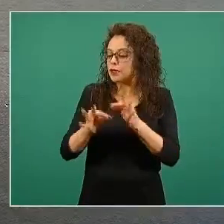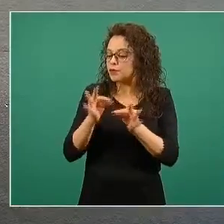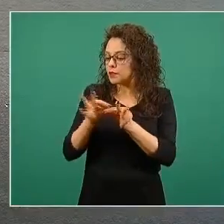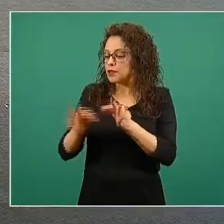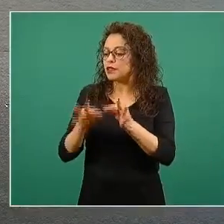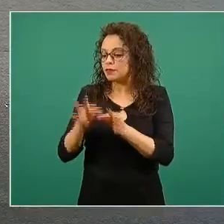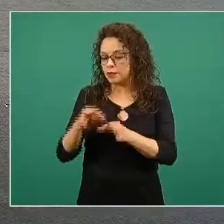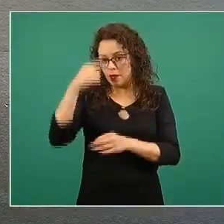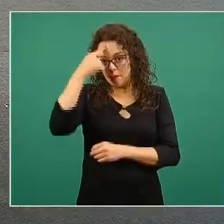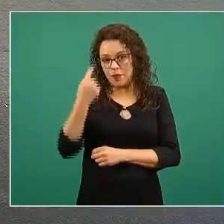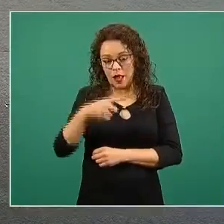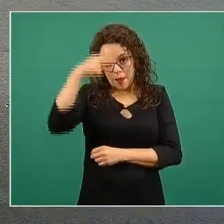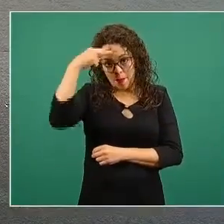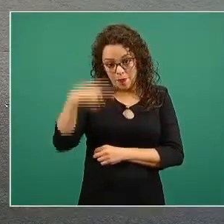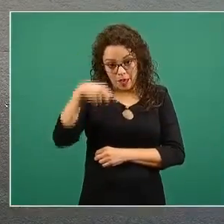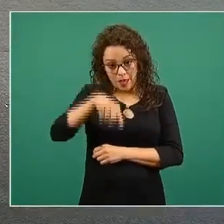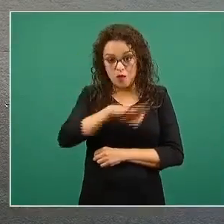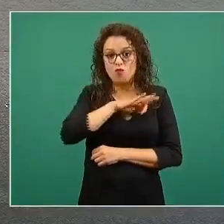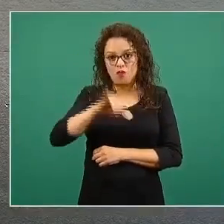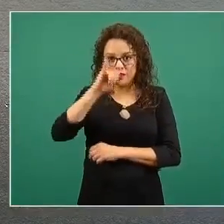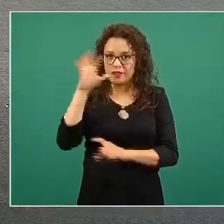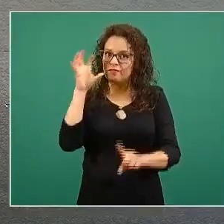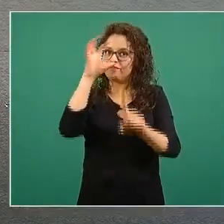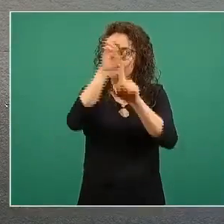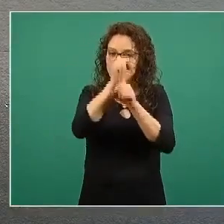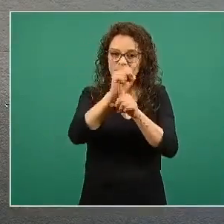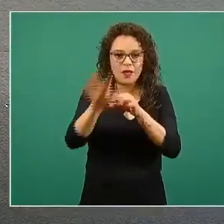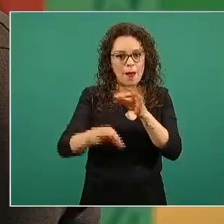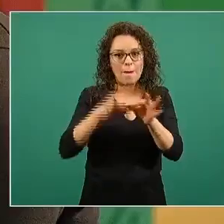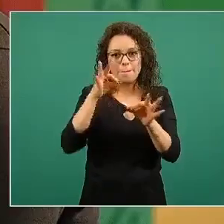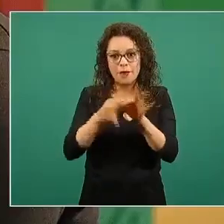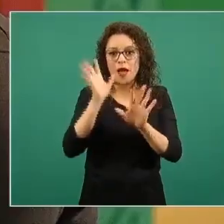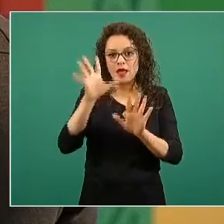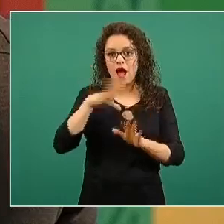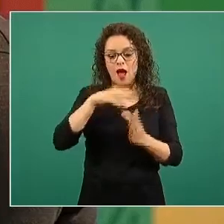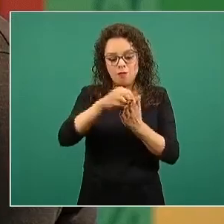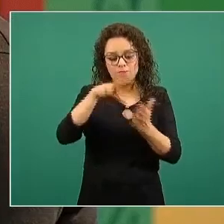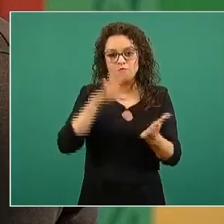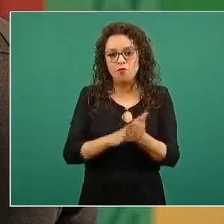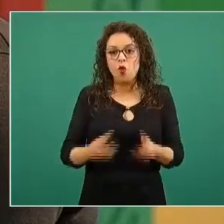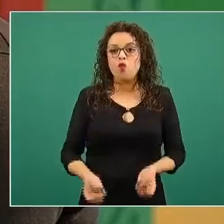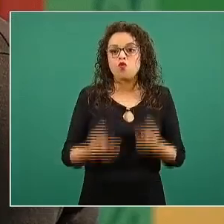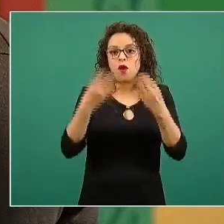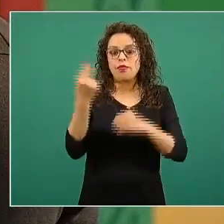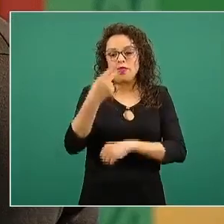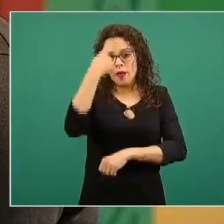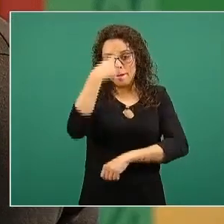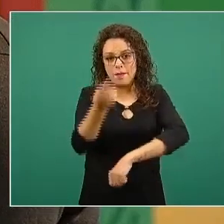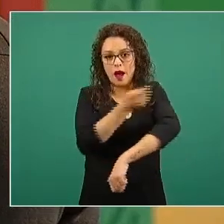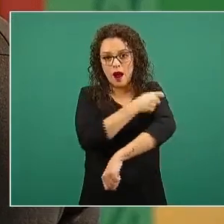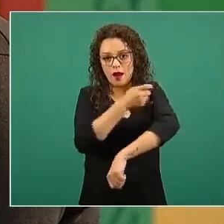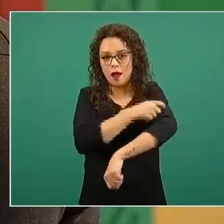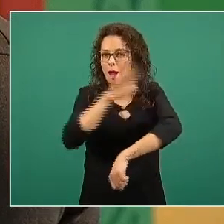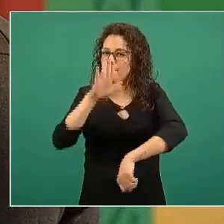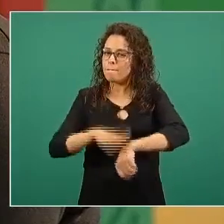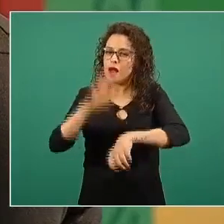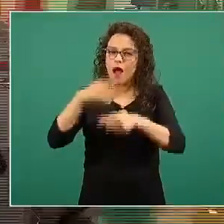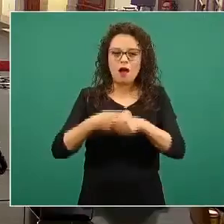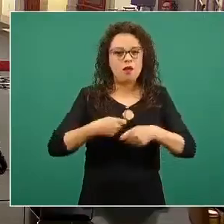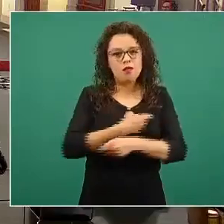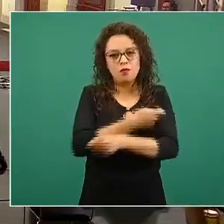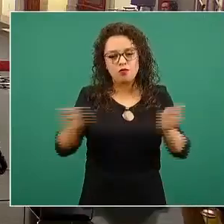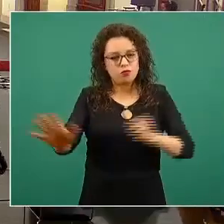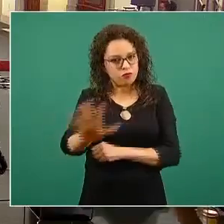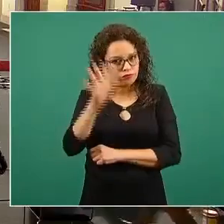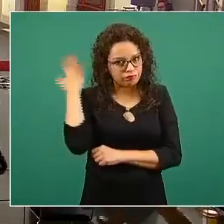la meta de dosis que se ha planteado y siempre, pues lógicamente, poder avanzar lo más pronto posible con la vacunación y la cobertura.